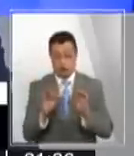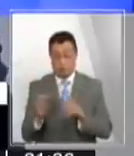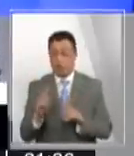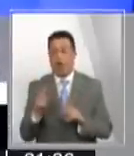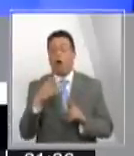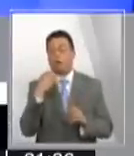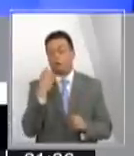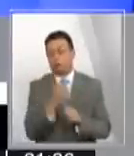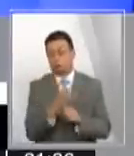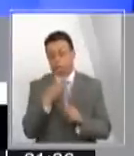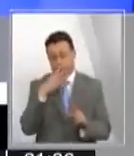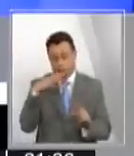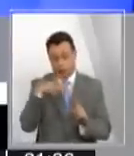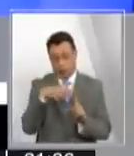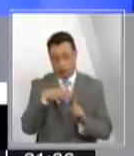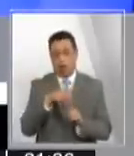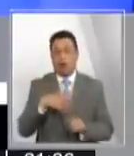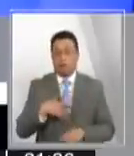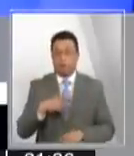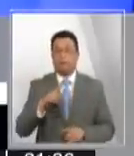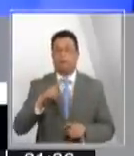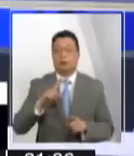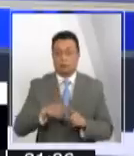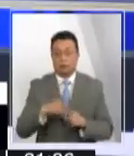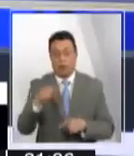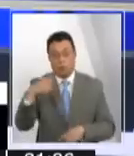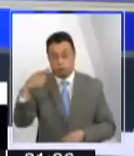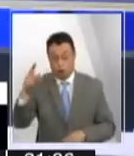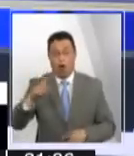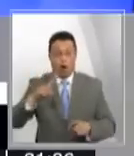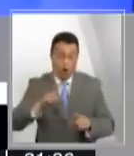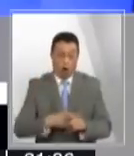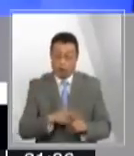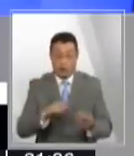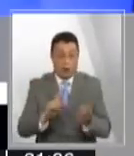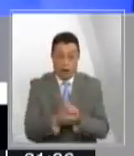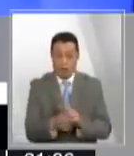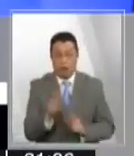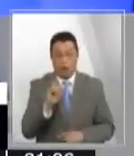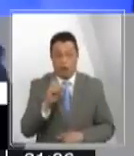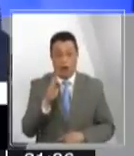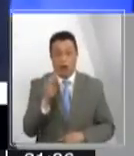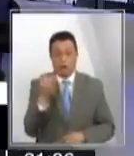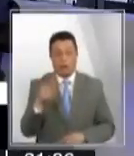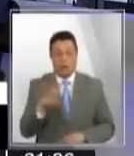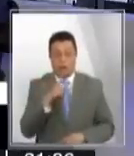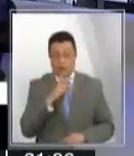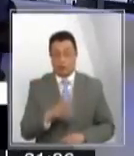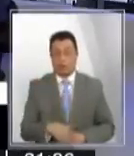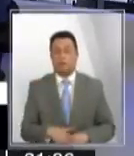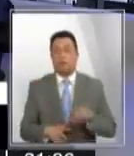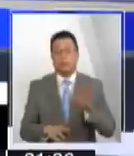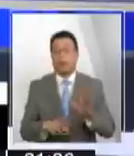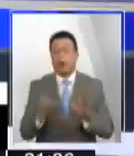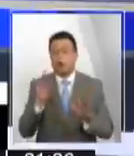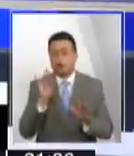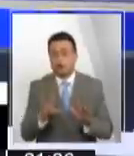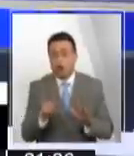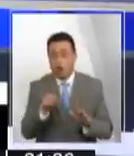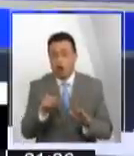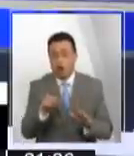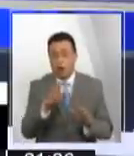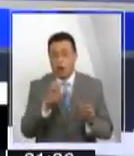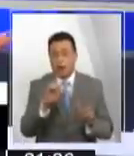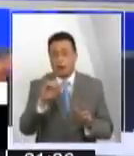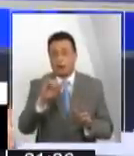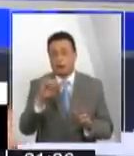ampliamente, que nos obliga a un nuevo cambio de gabinete después de las próximas semanas. Porque vamos a tener un nuevo cambio de gabinete. Entrando en eso, perdón, ¿solo se express? ¿Usted cree, por ejemplo, que